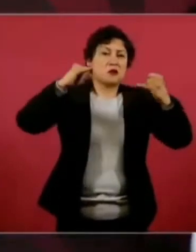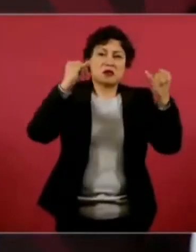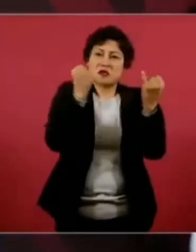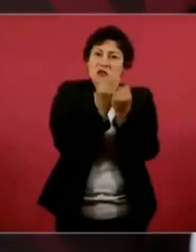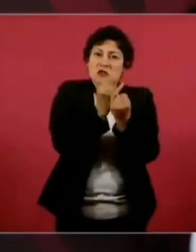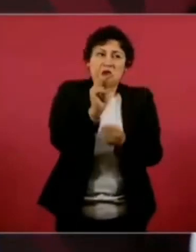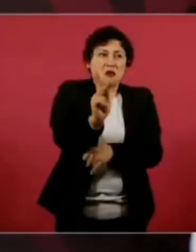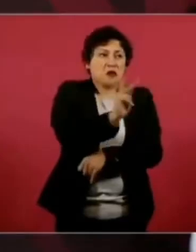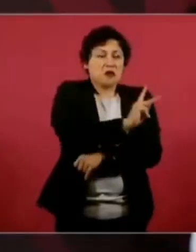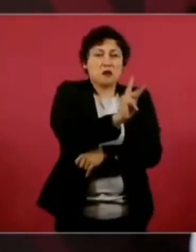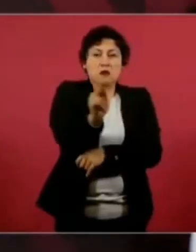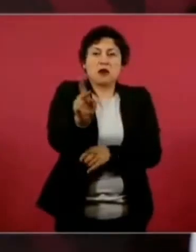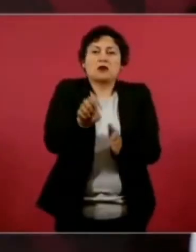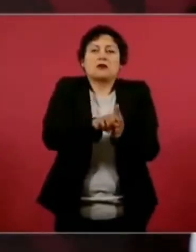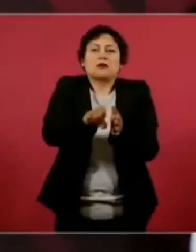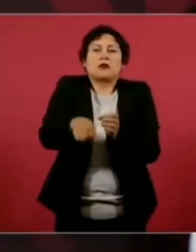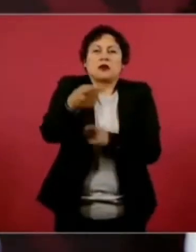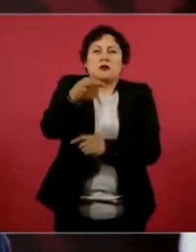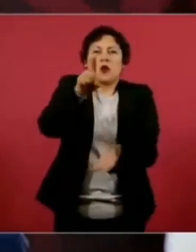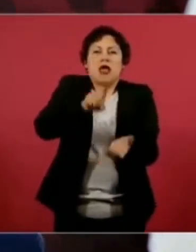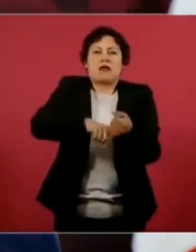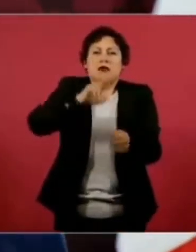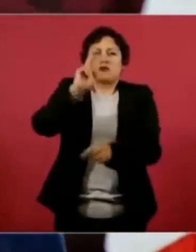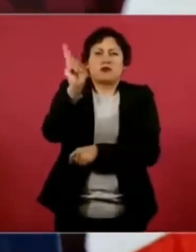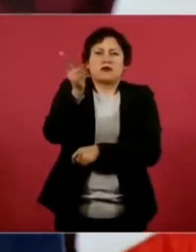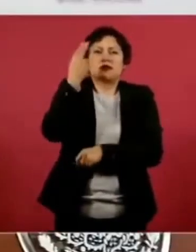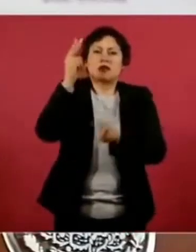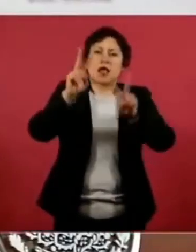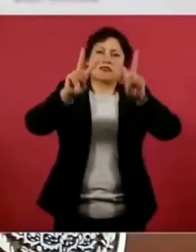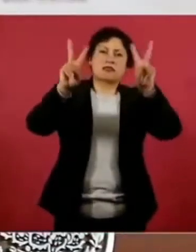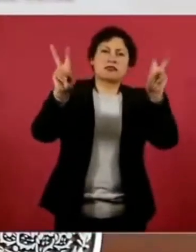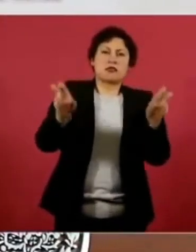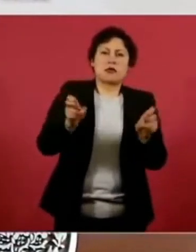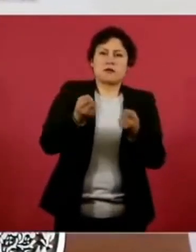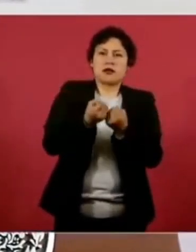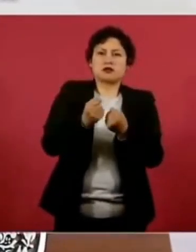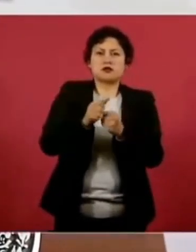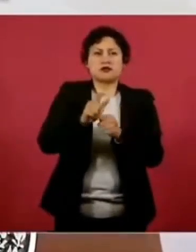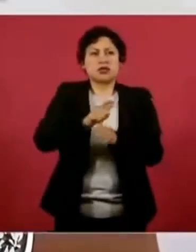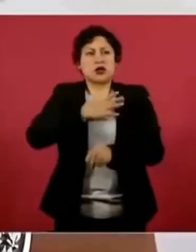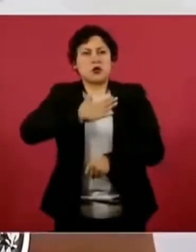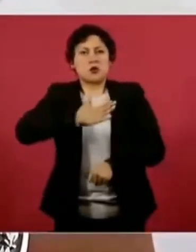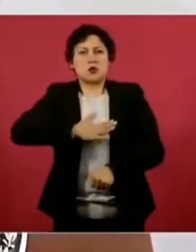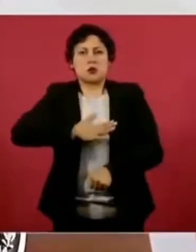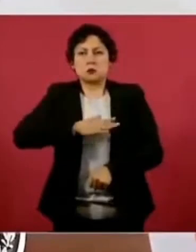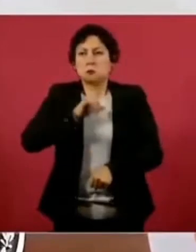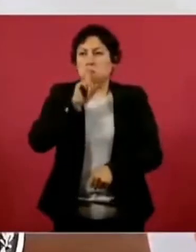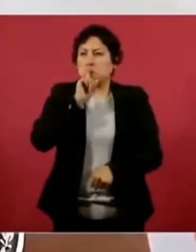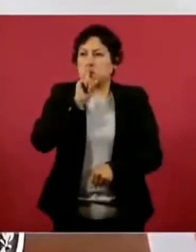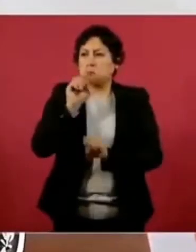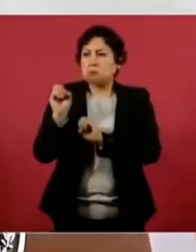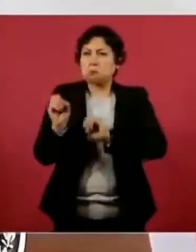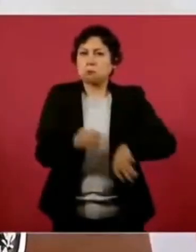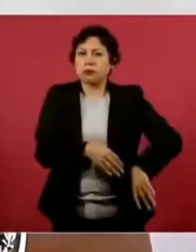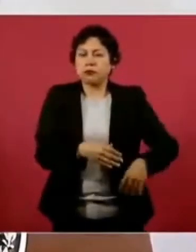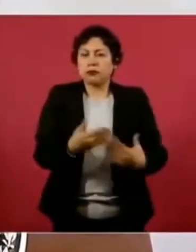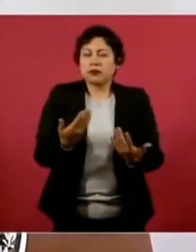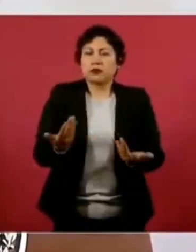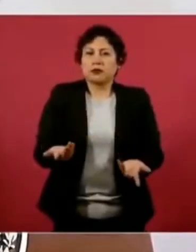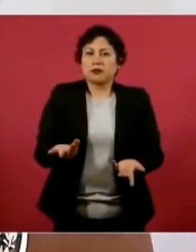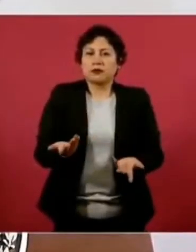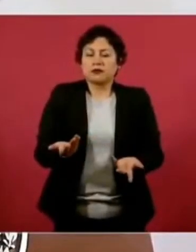Se dejó de hablar de la justicia social. Se dejó de lado porque